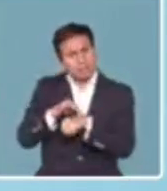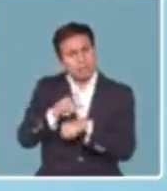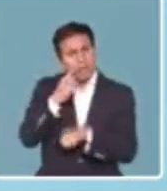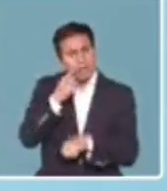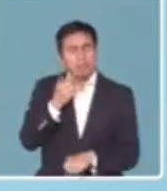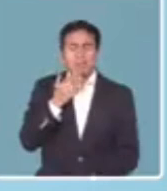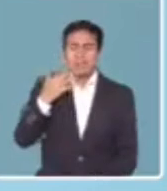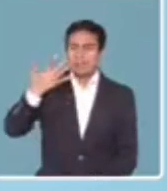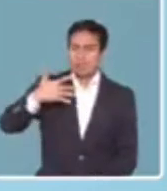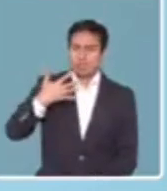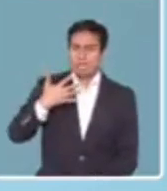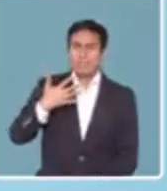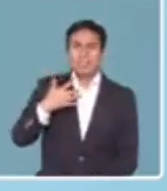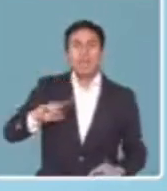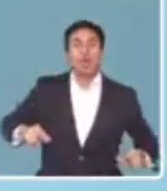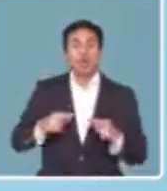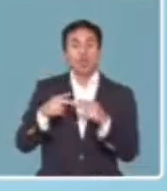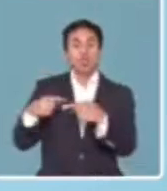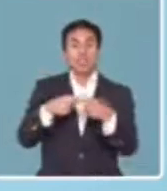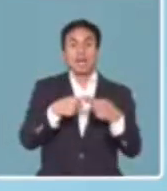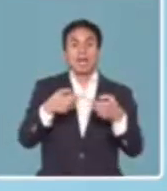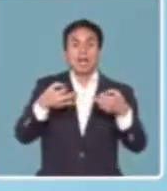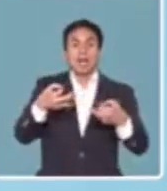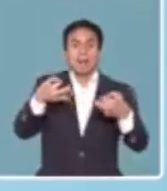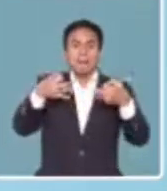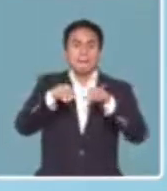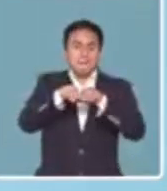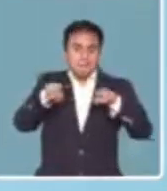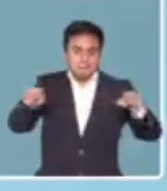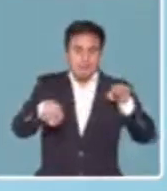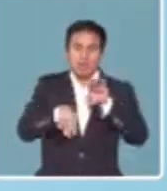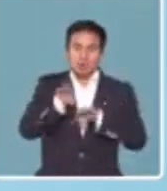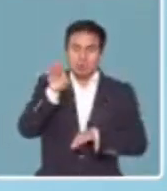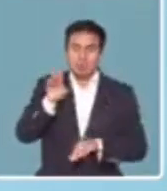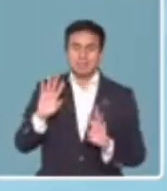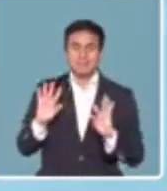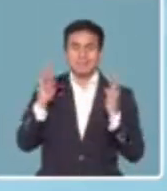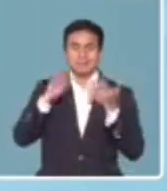Es tremendamente importante para construir una sociedad más justa.